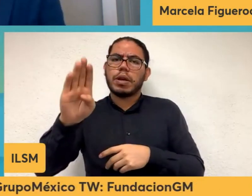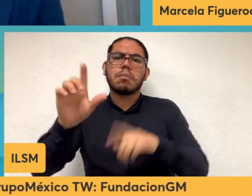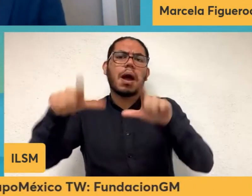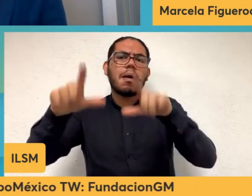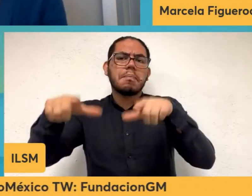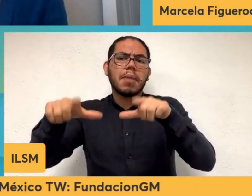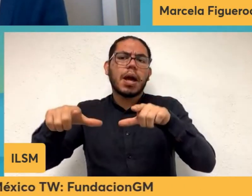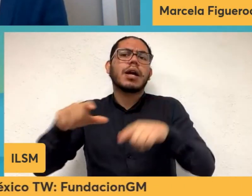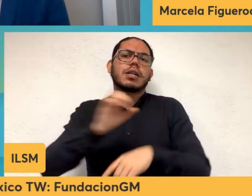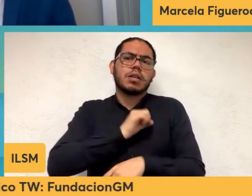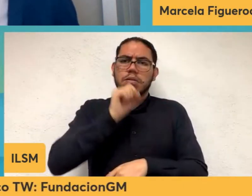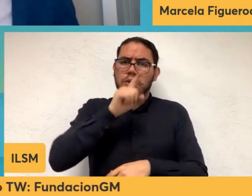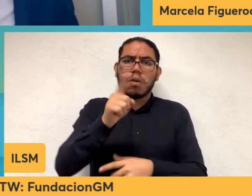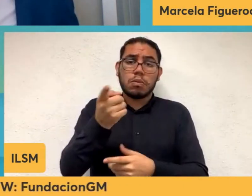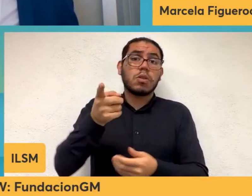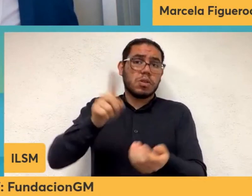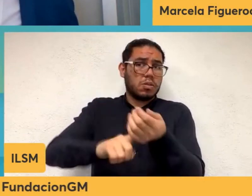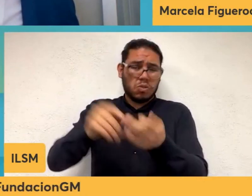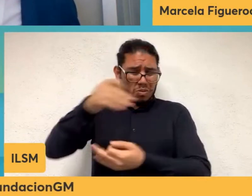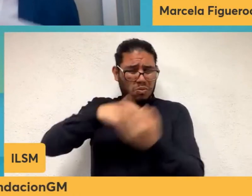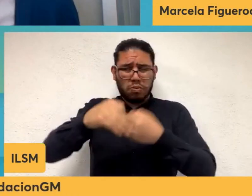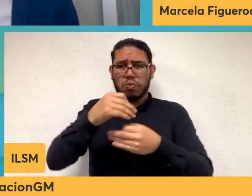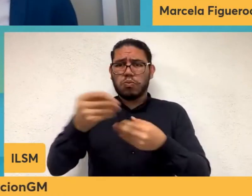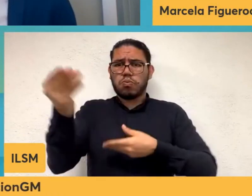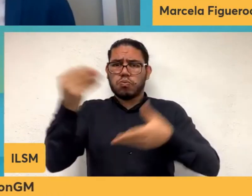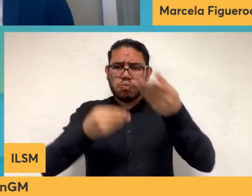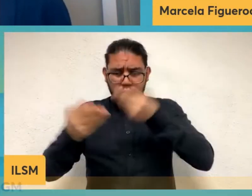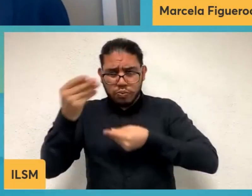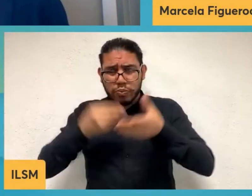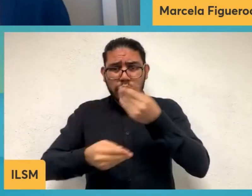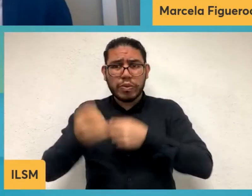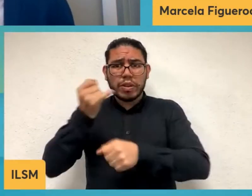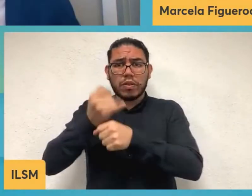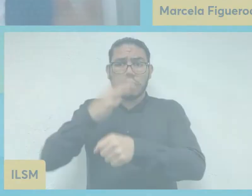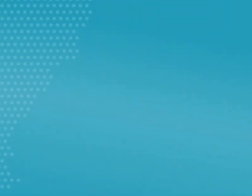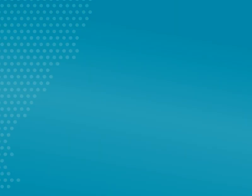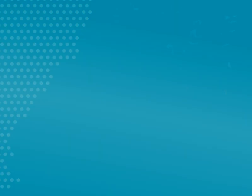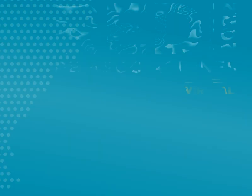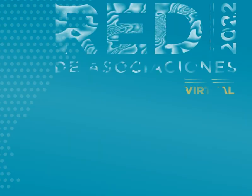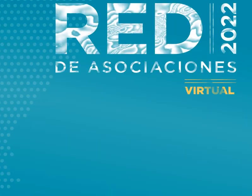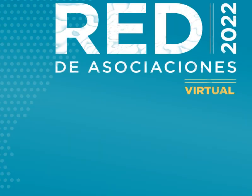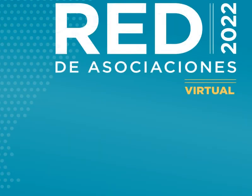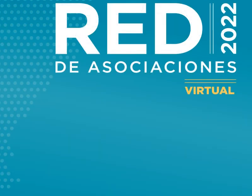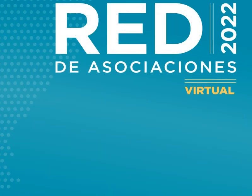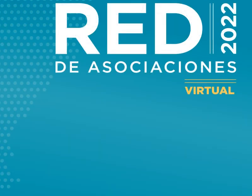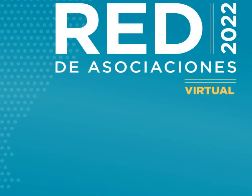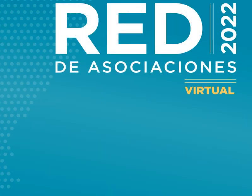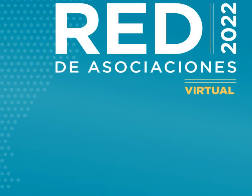todas estas herramientas que nos están proporcionando y mencionando nuestros ponentes.